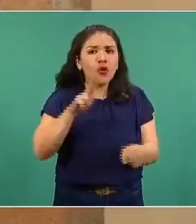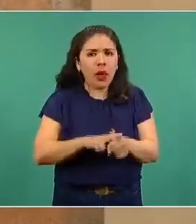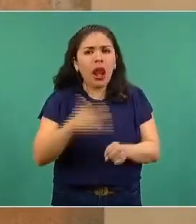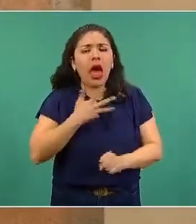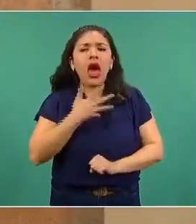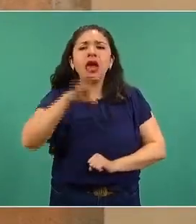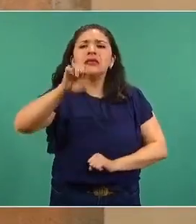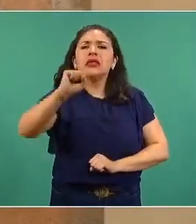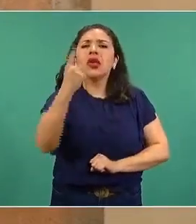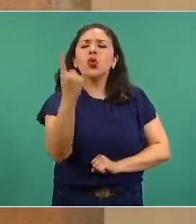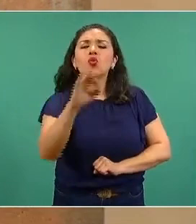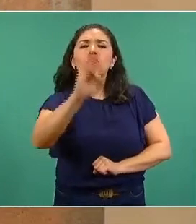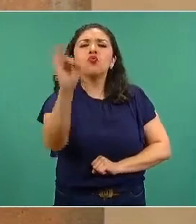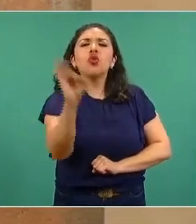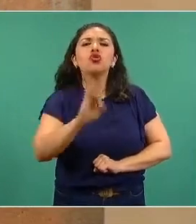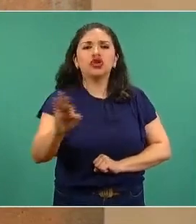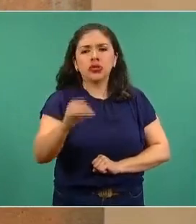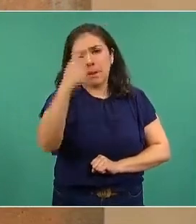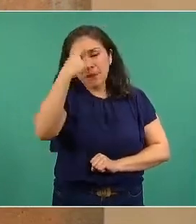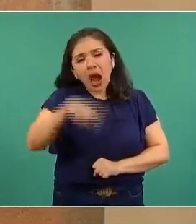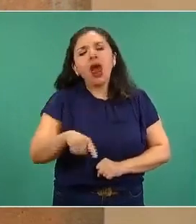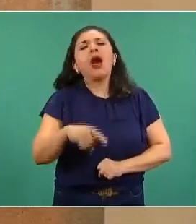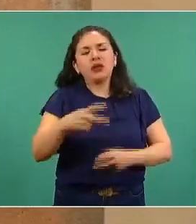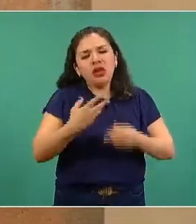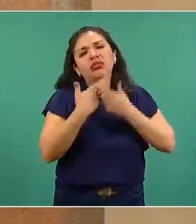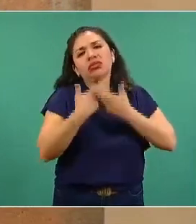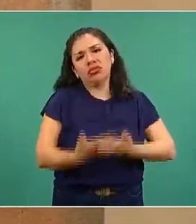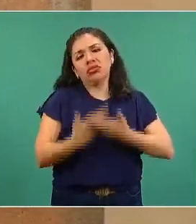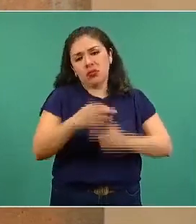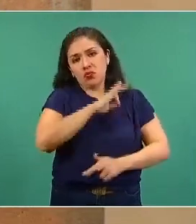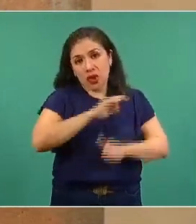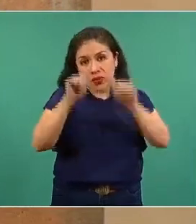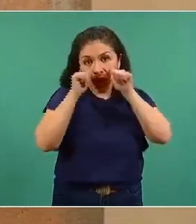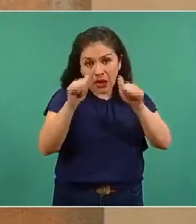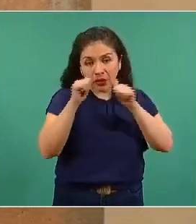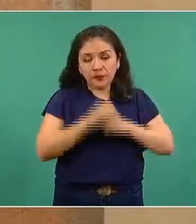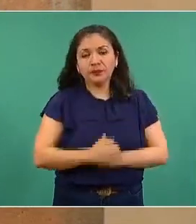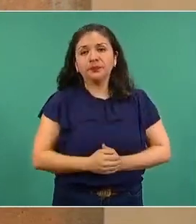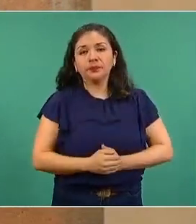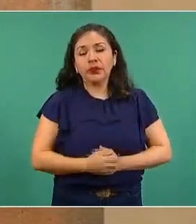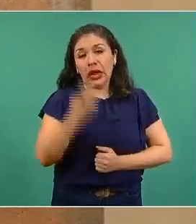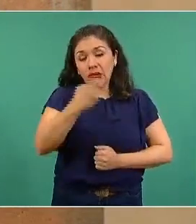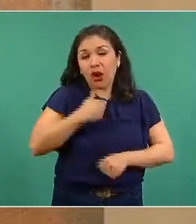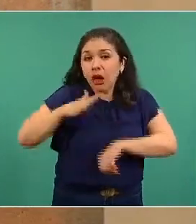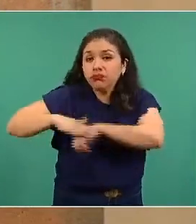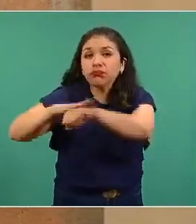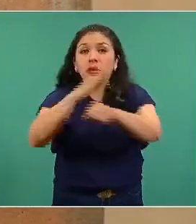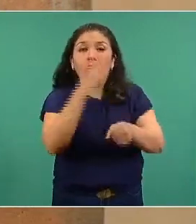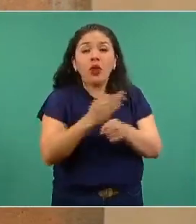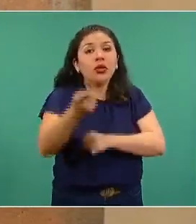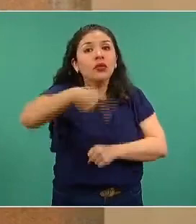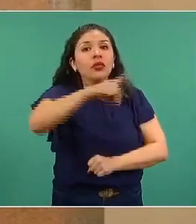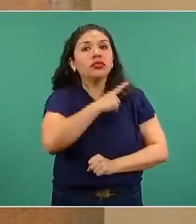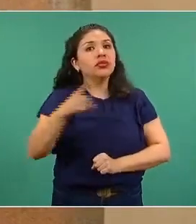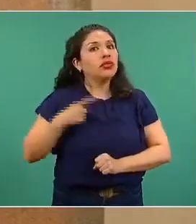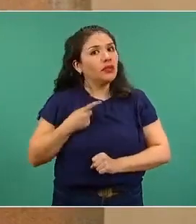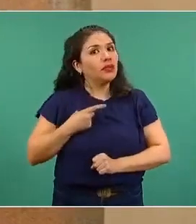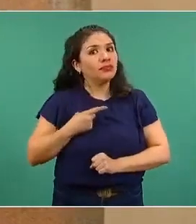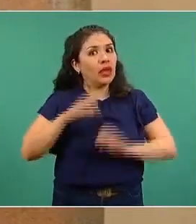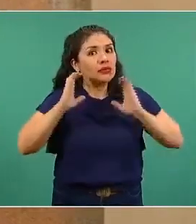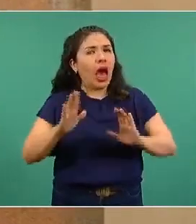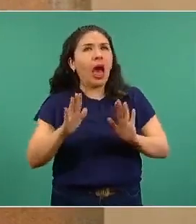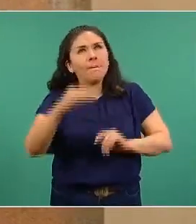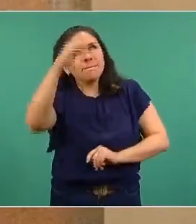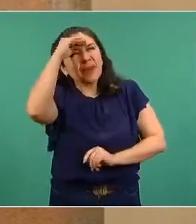un 61% de ocupación. Y aquí hacemos el llamado para que todos no debemos bajar